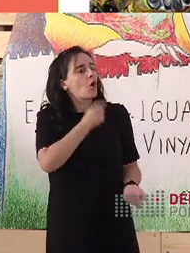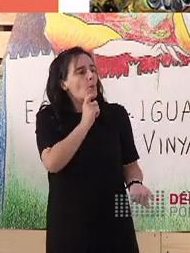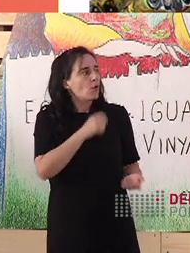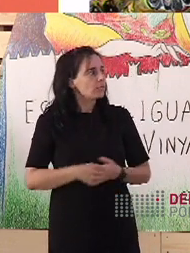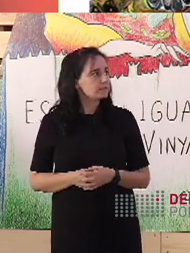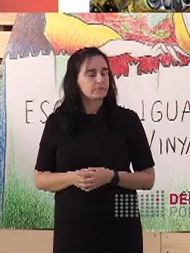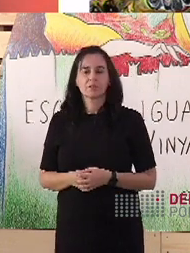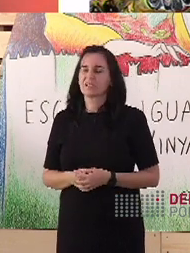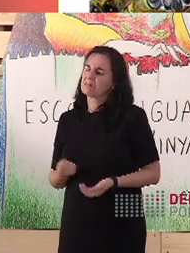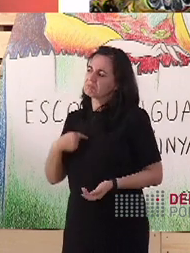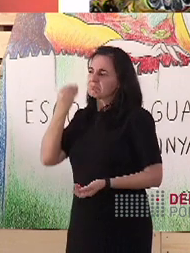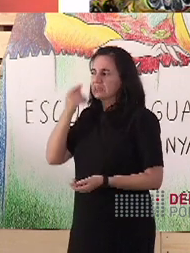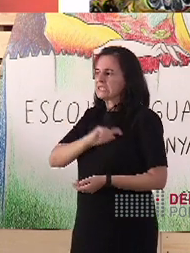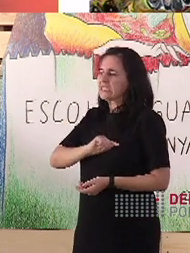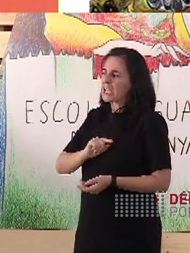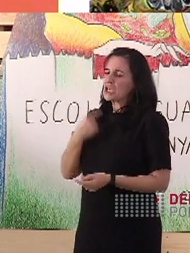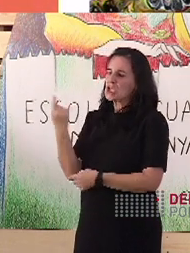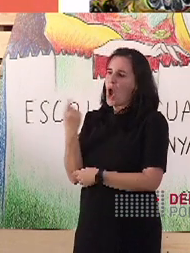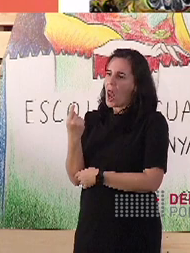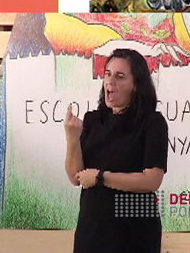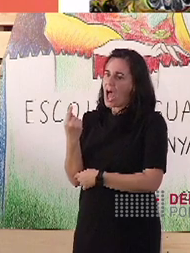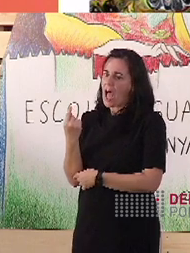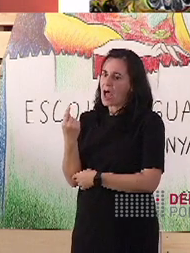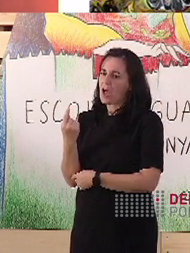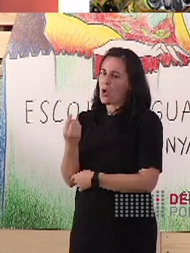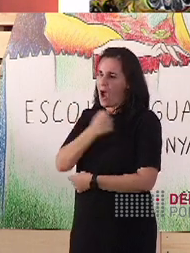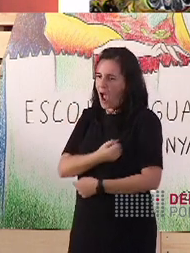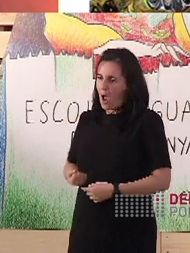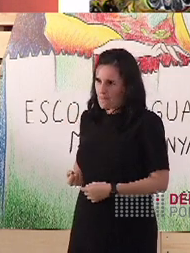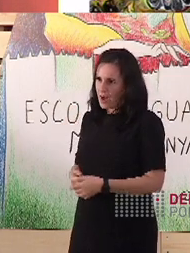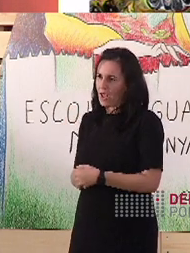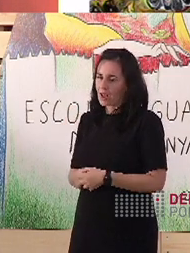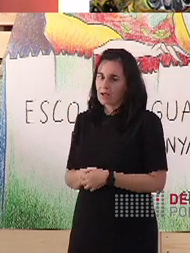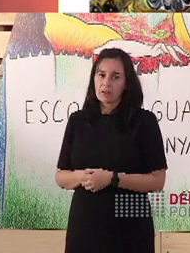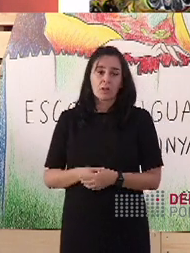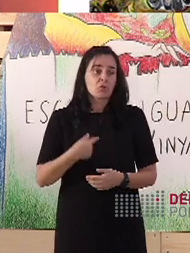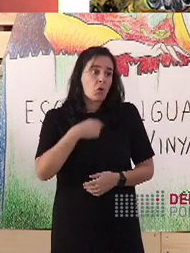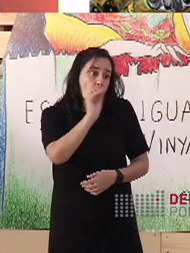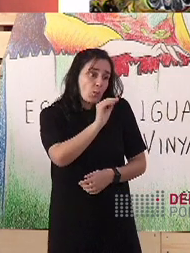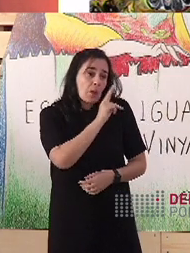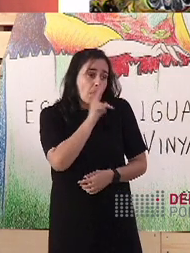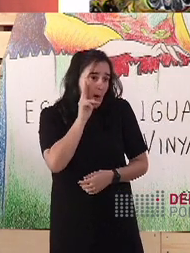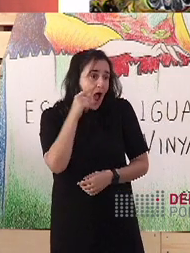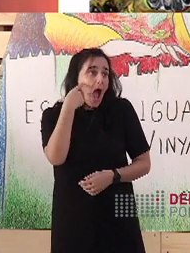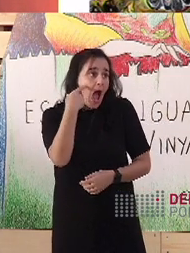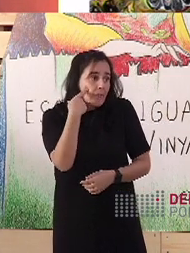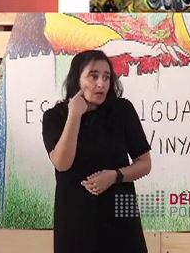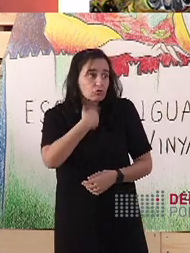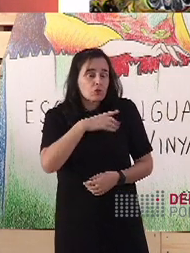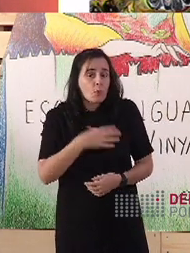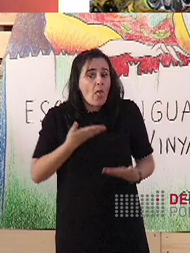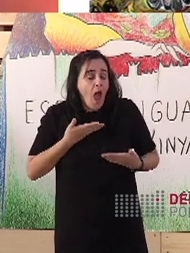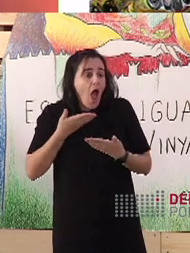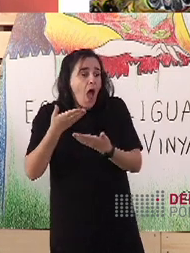siente sola. Con miedo. Sí. Y con hambre. Le preguntaría a mi madre que cómo podríamos ayudar